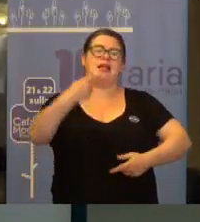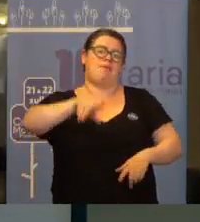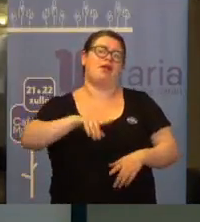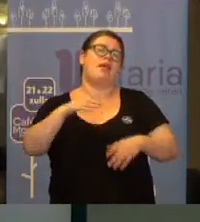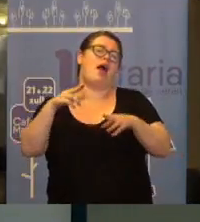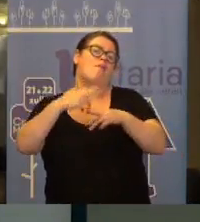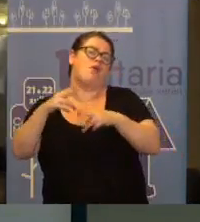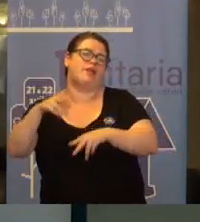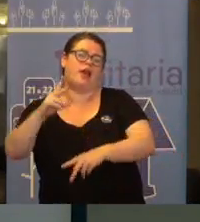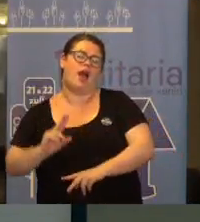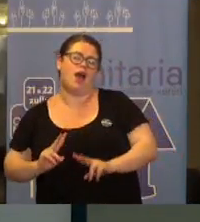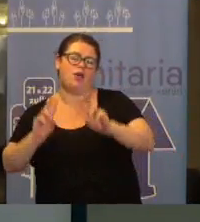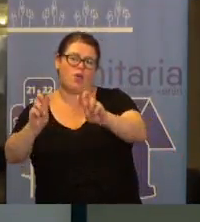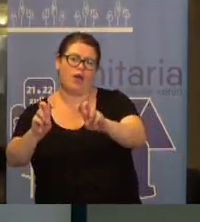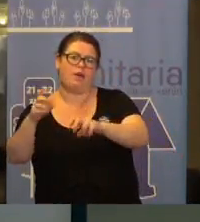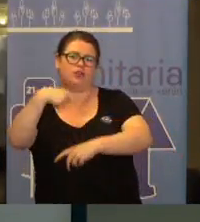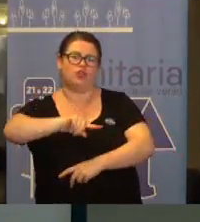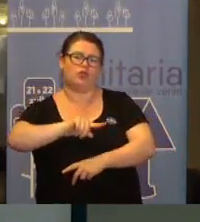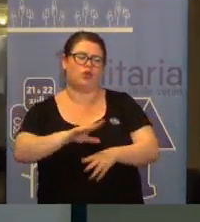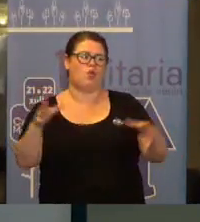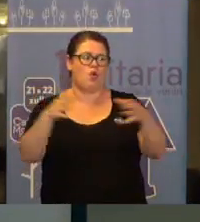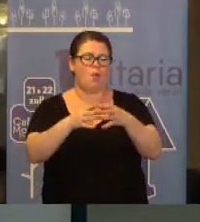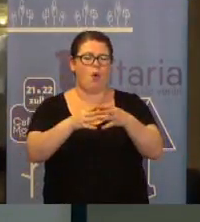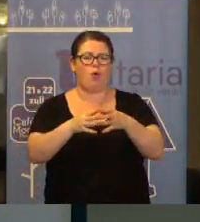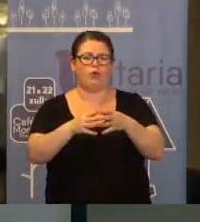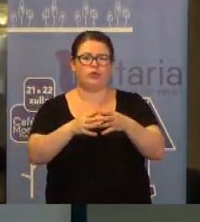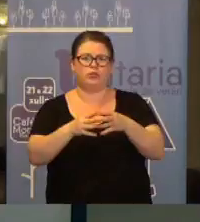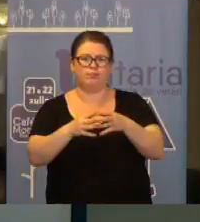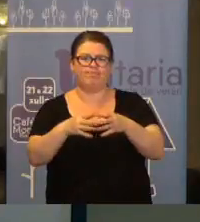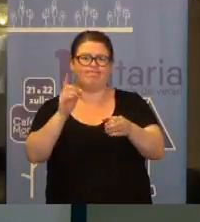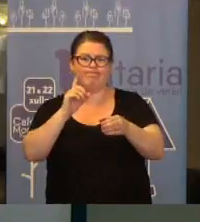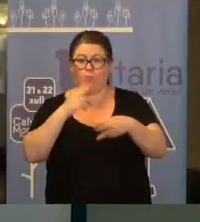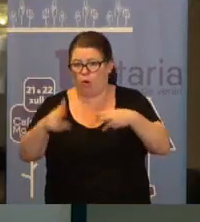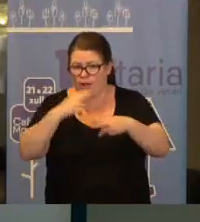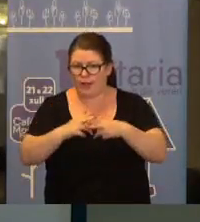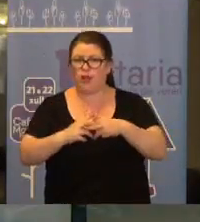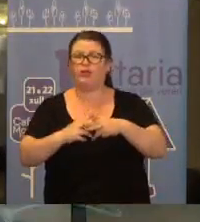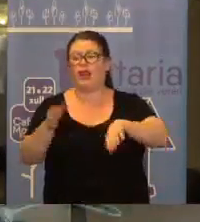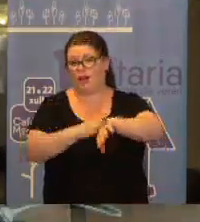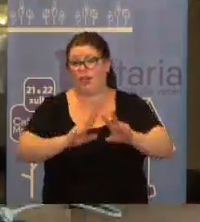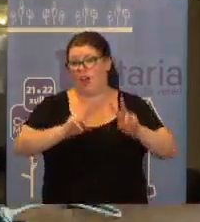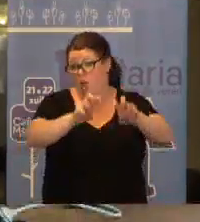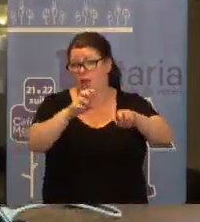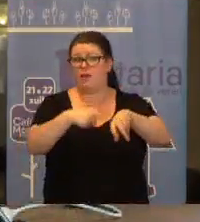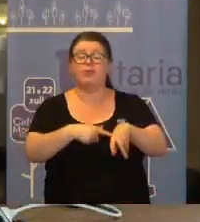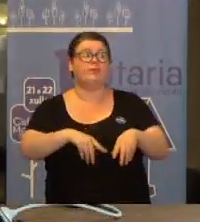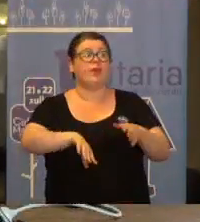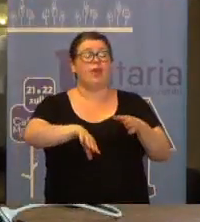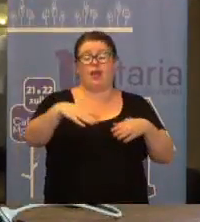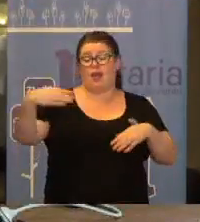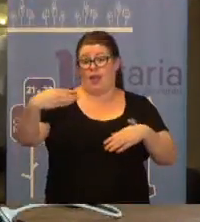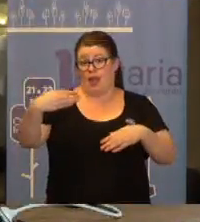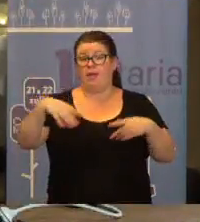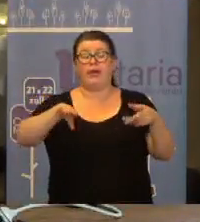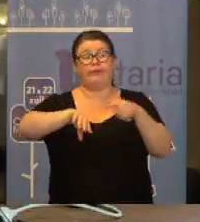política, seguiremos tendo partidos ou alianzas simplemente da nova esquerda, que non irán moito máis alá, e a este lado teremos no B,